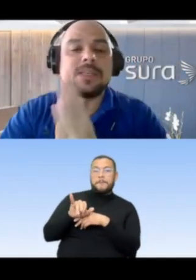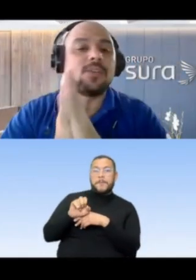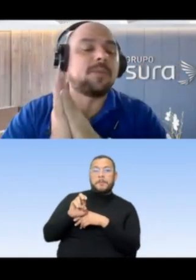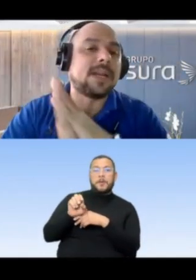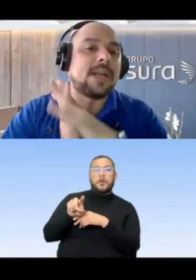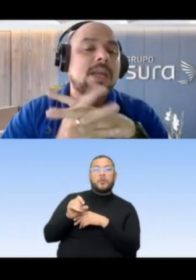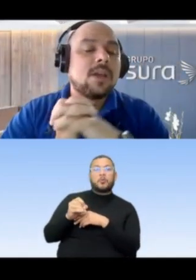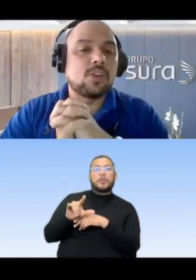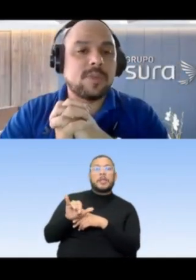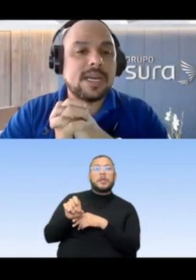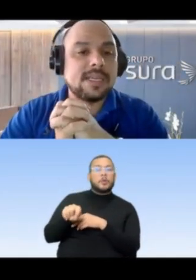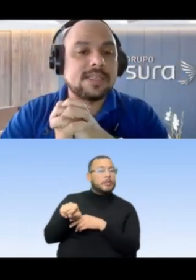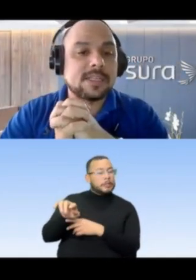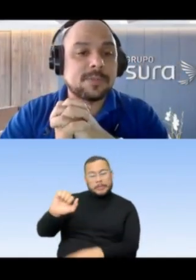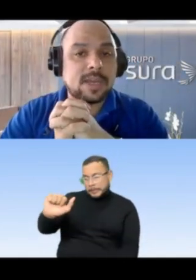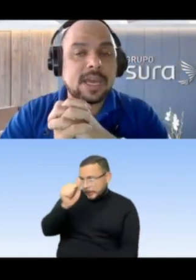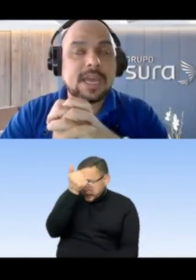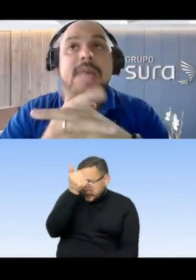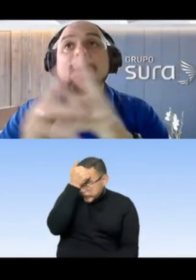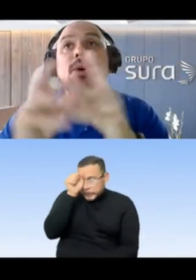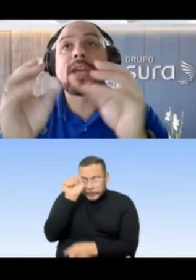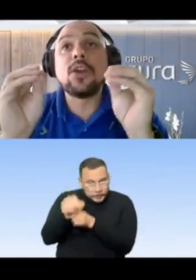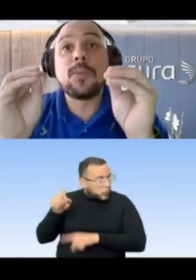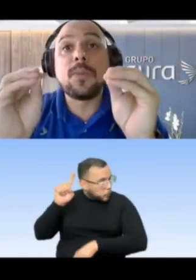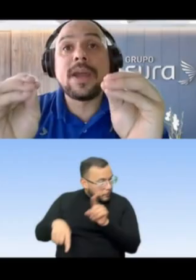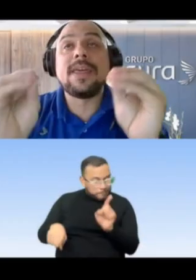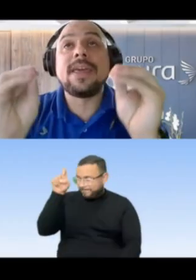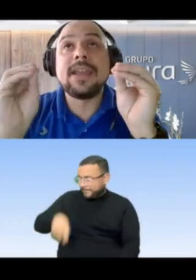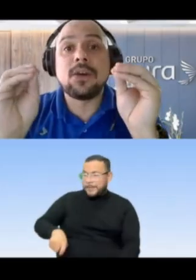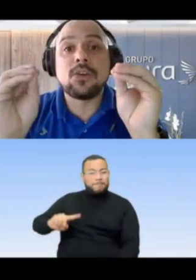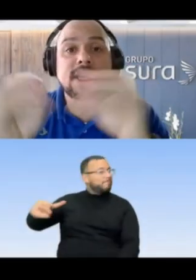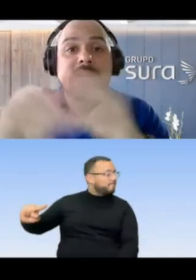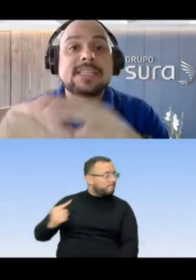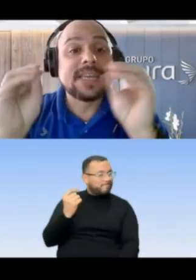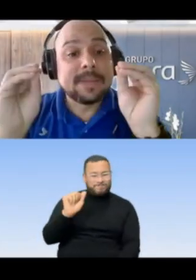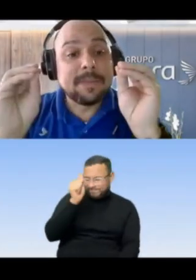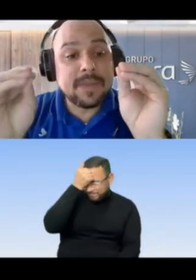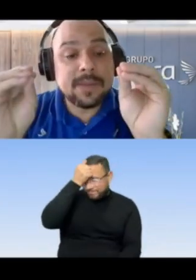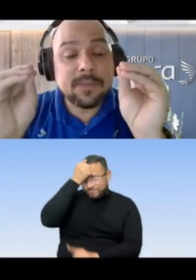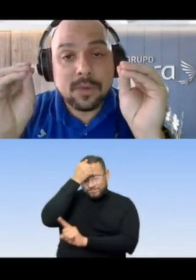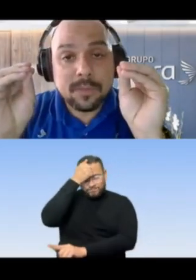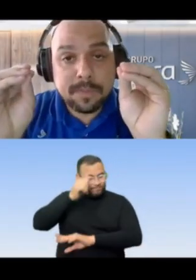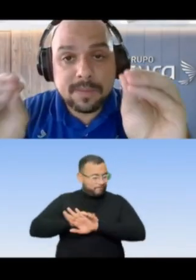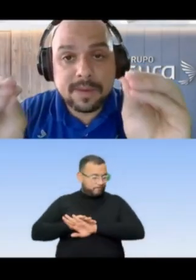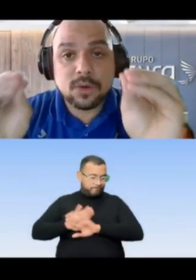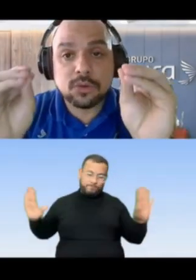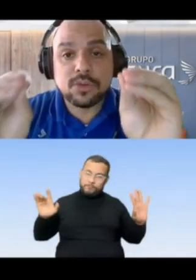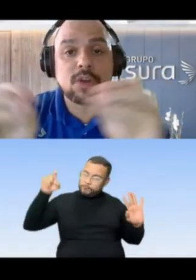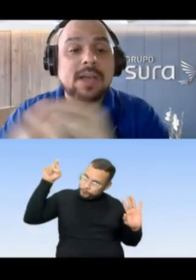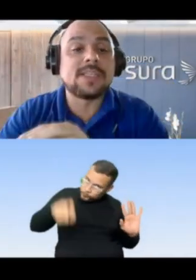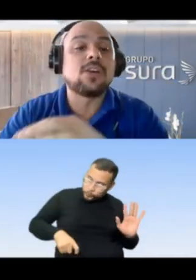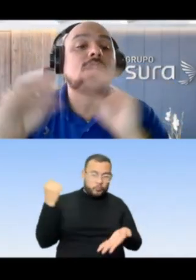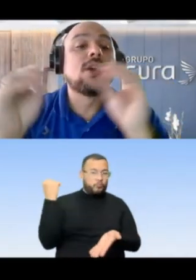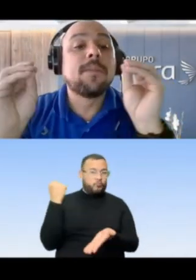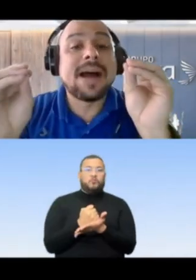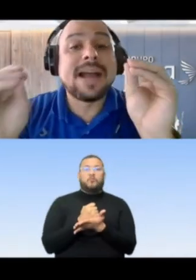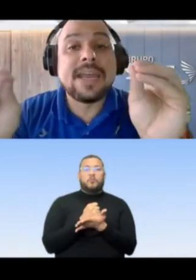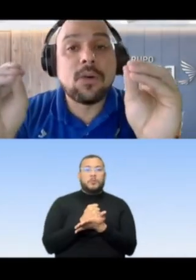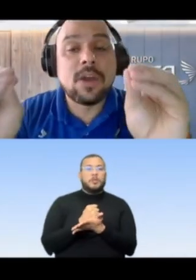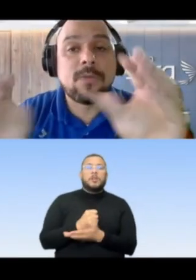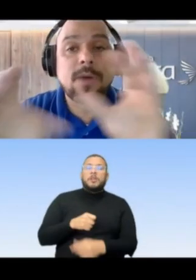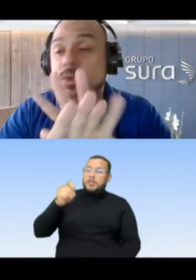esa capacitación para los brigadistas. ¿Por qué? Porque no puede negociarse. Mínimo primeros auxilios